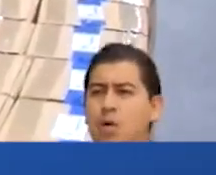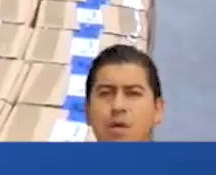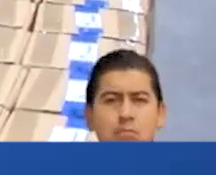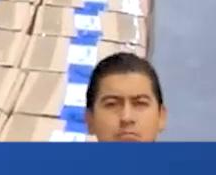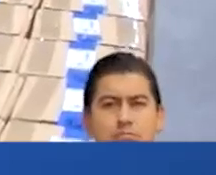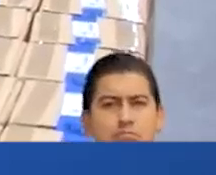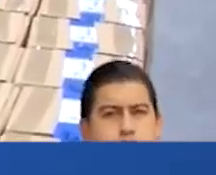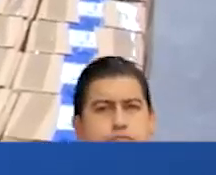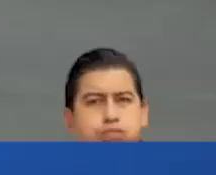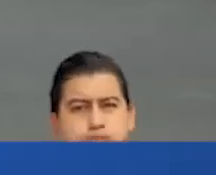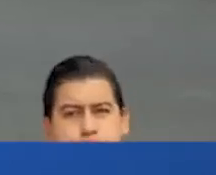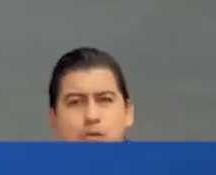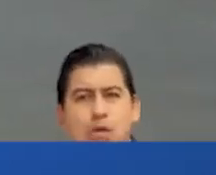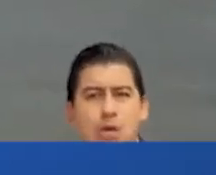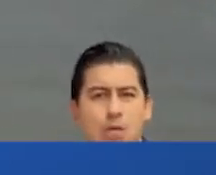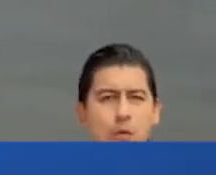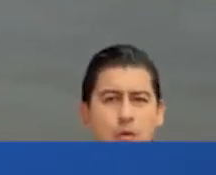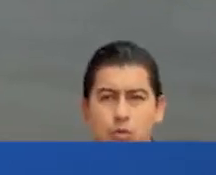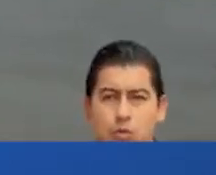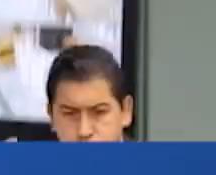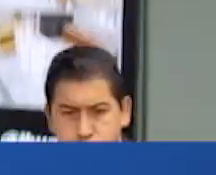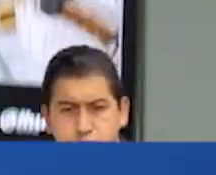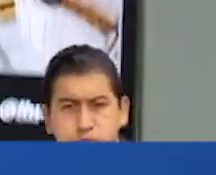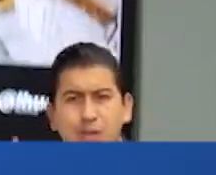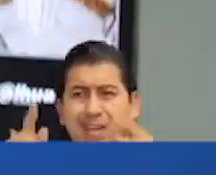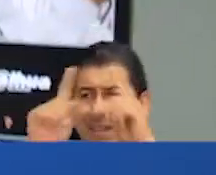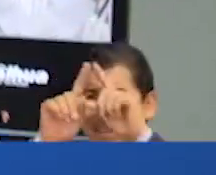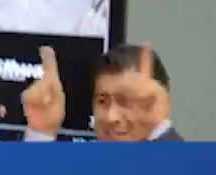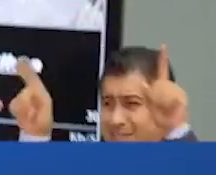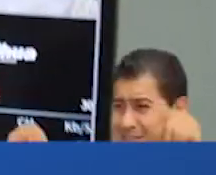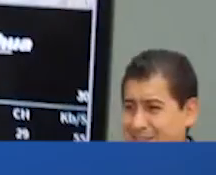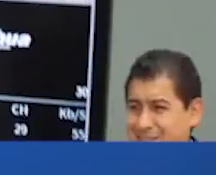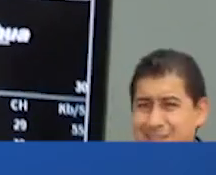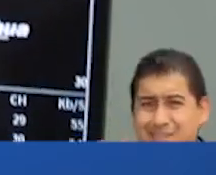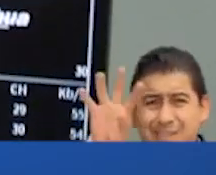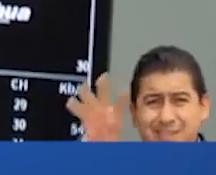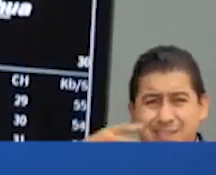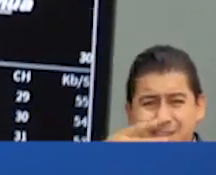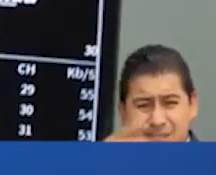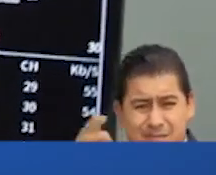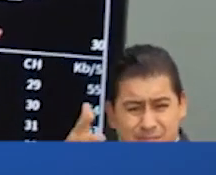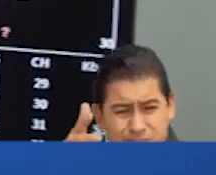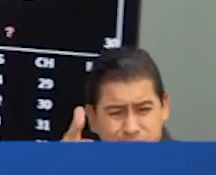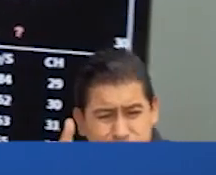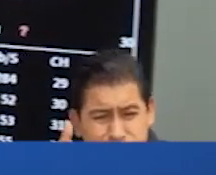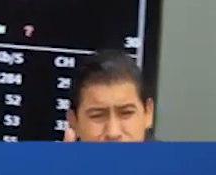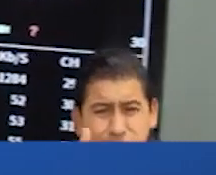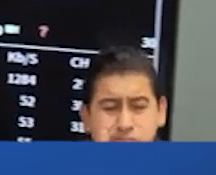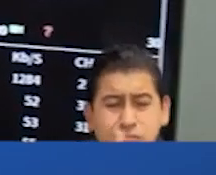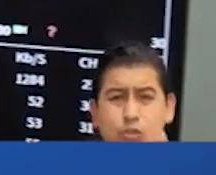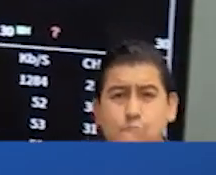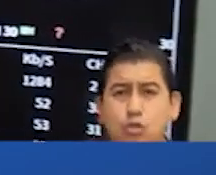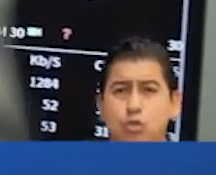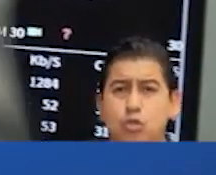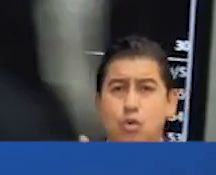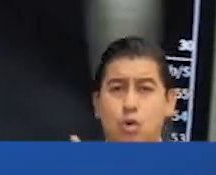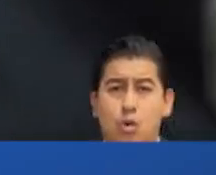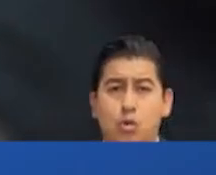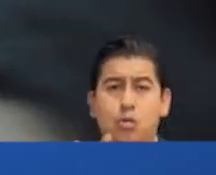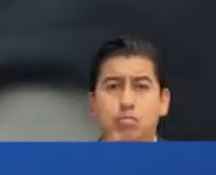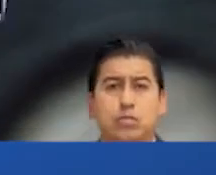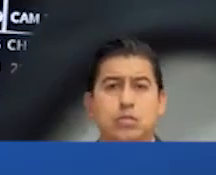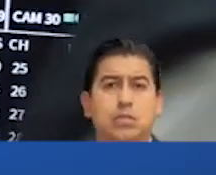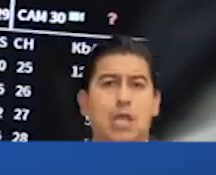decir, $46. El voto en Ecuador es obligatorio para los ciudadanos de entre 18 y 65 años.